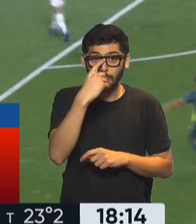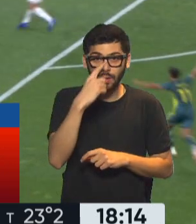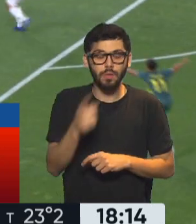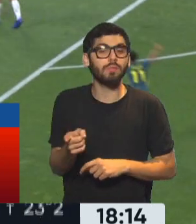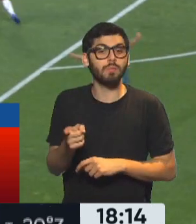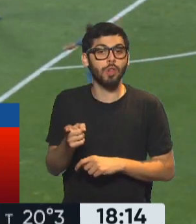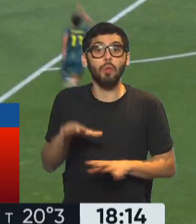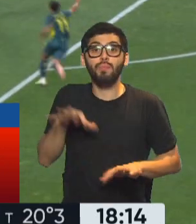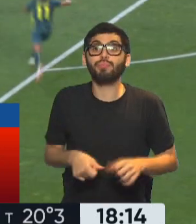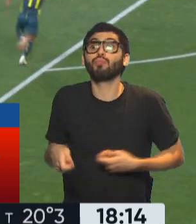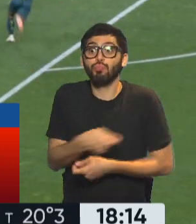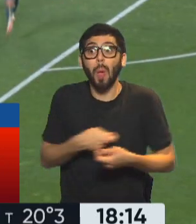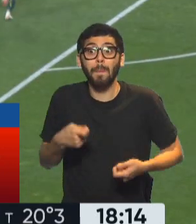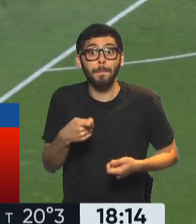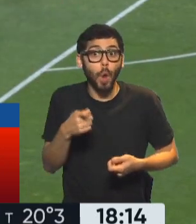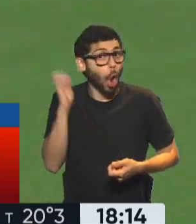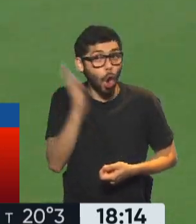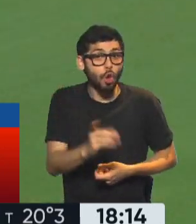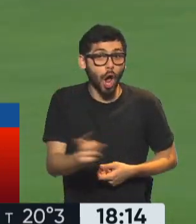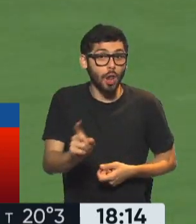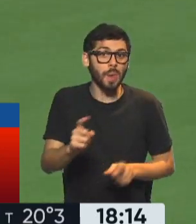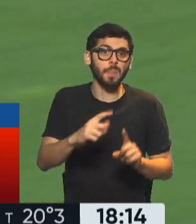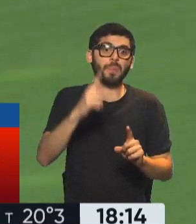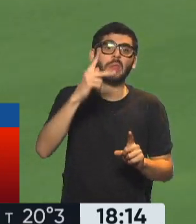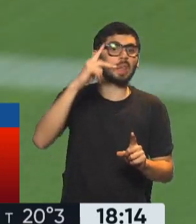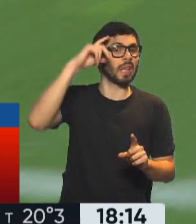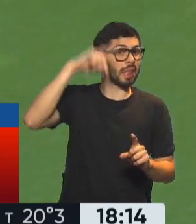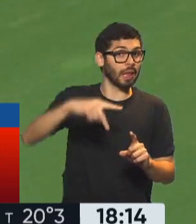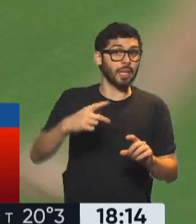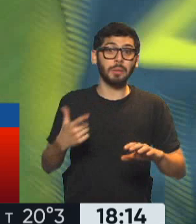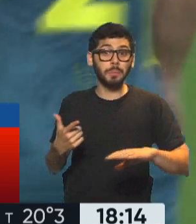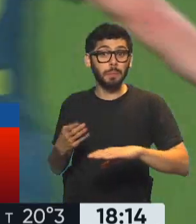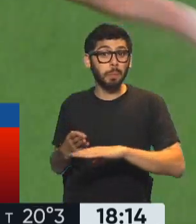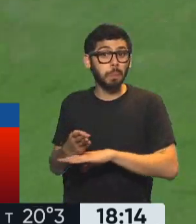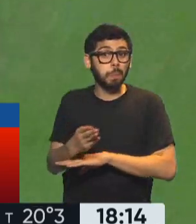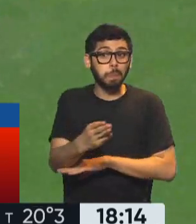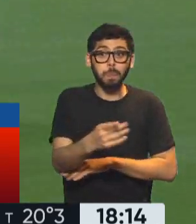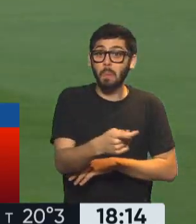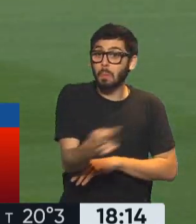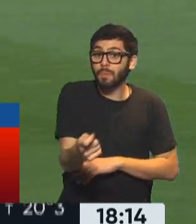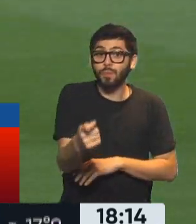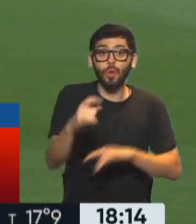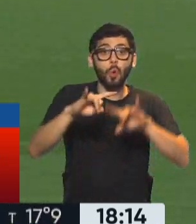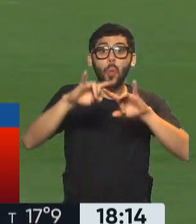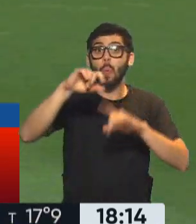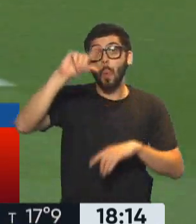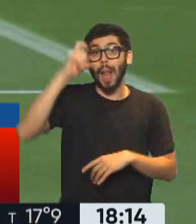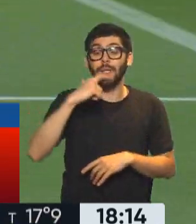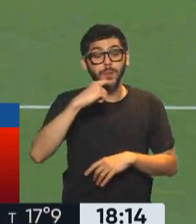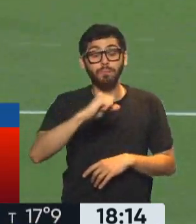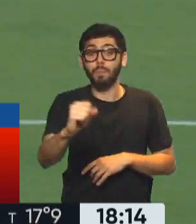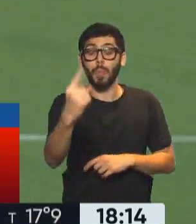significa que podía ganar de borbón le ganó de la fuente y walsh un solo 1 a 0